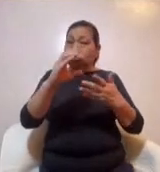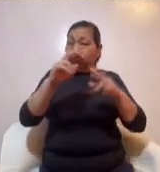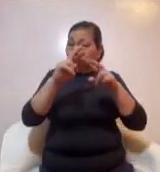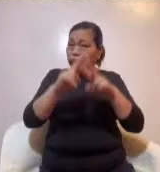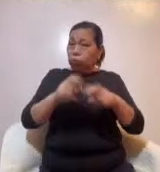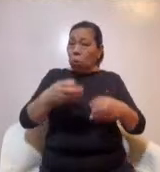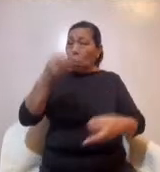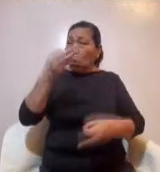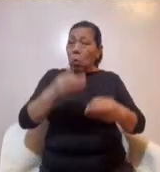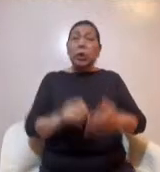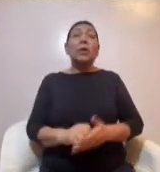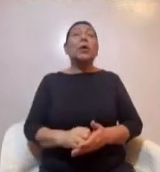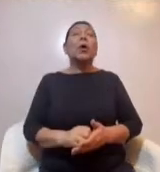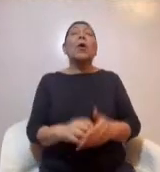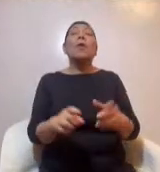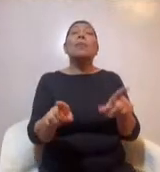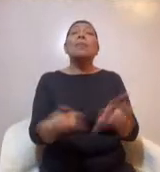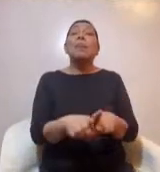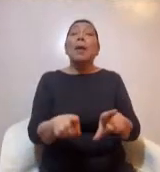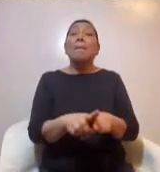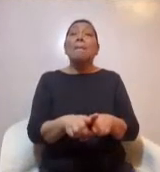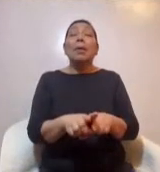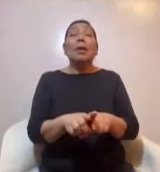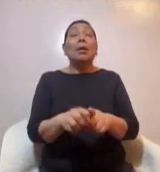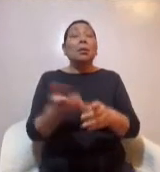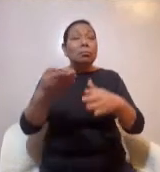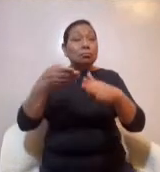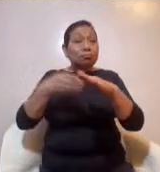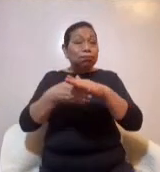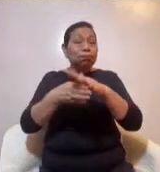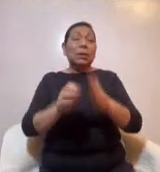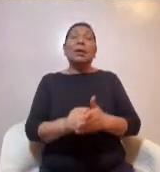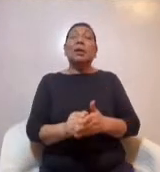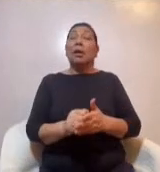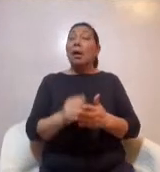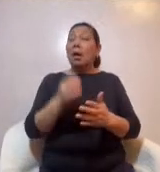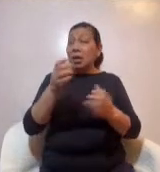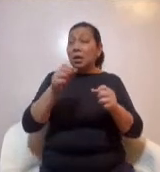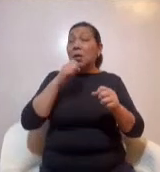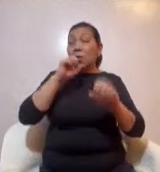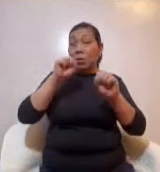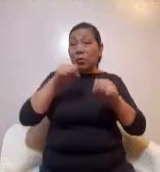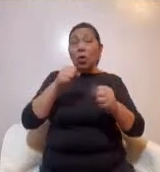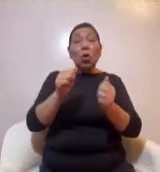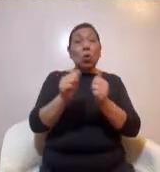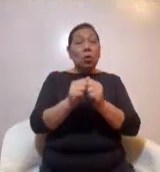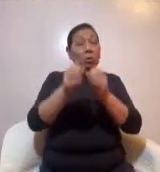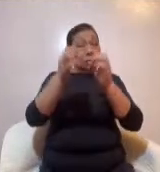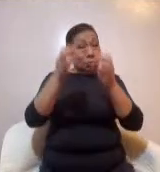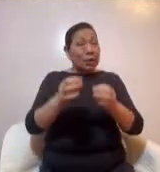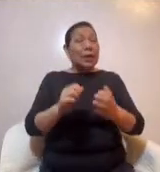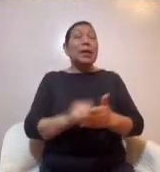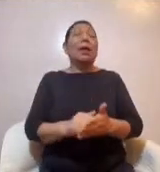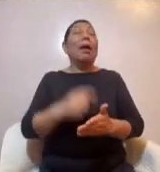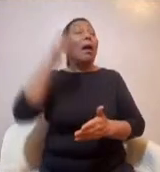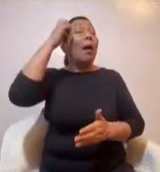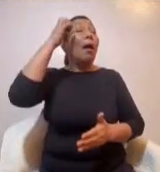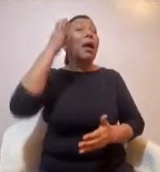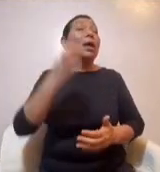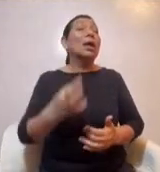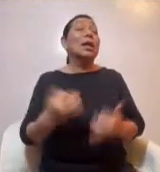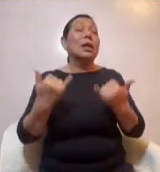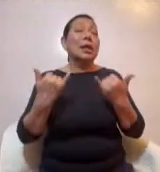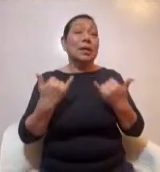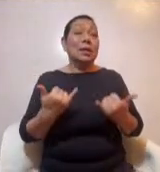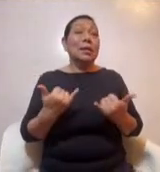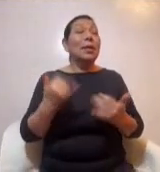una categoría de análisis jurídico, sino también la interseccionalidad. Afirma ella con contundencia